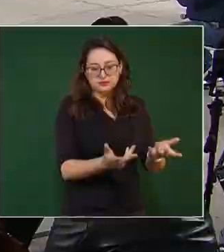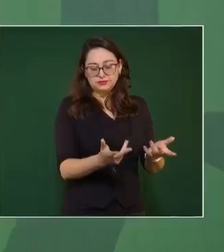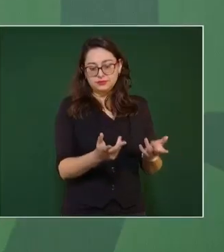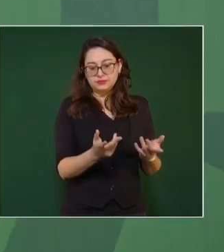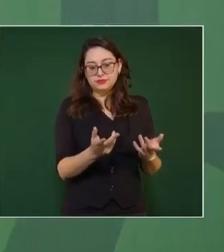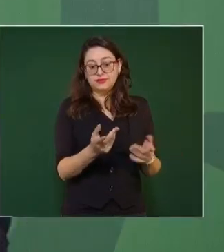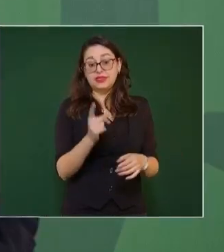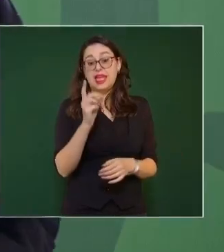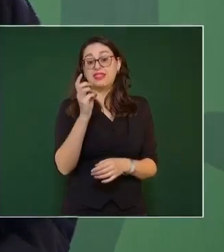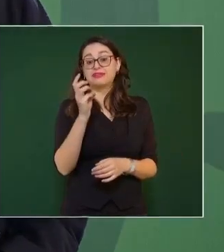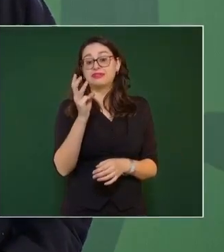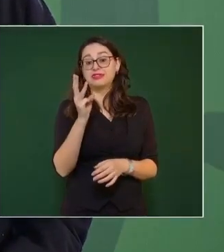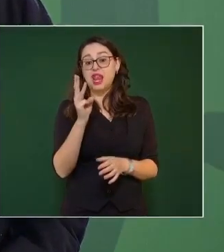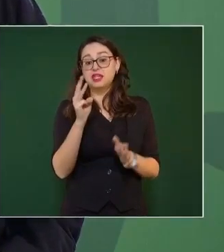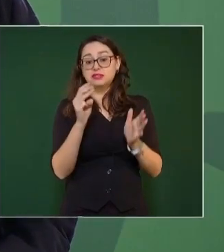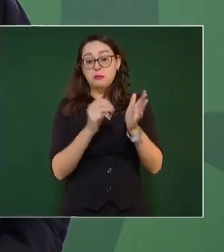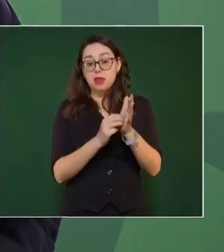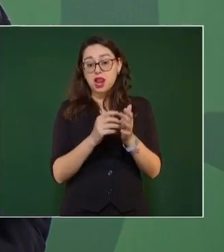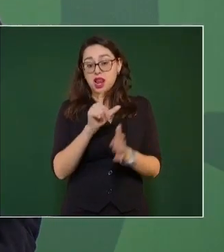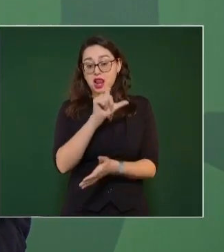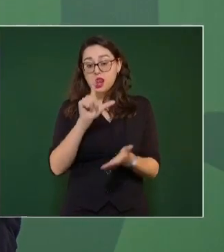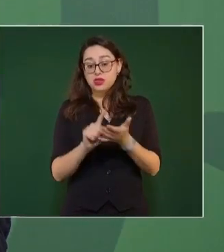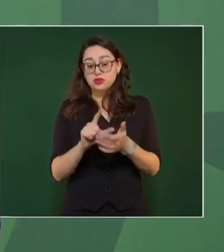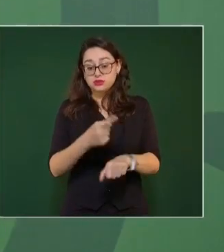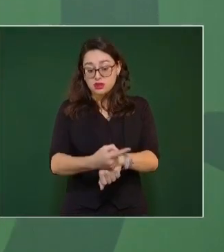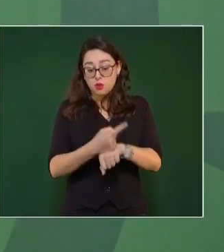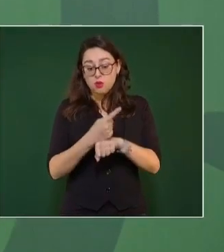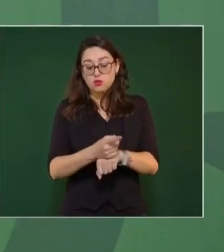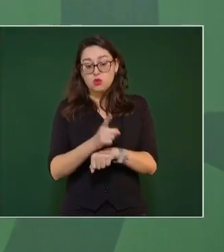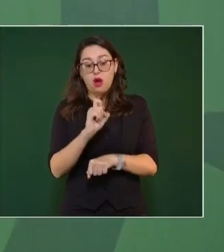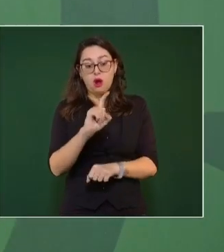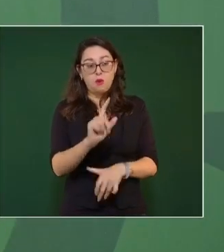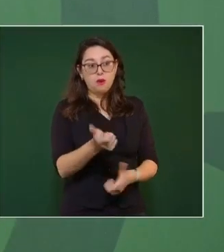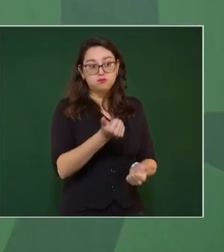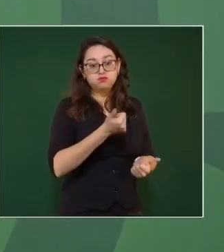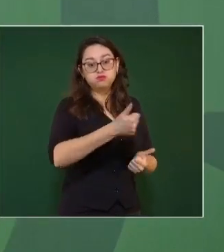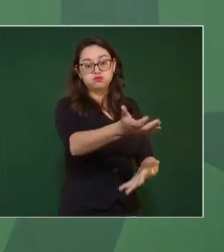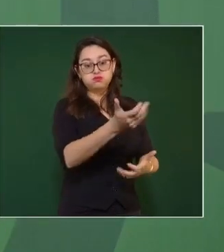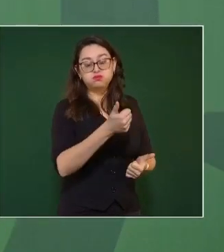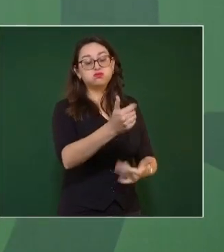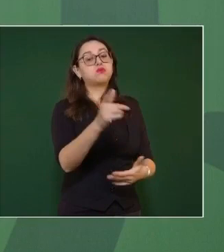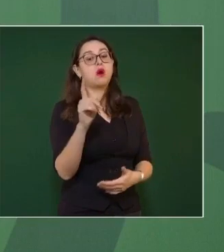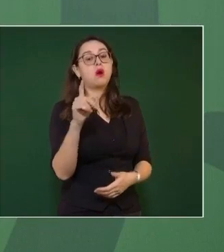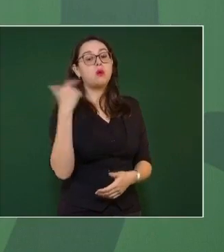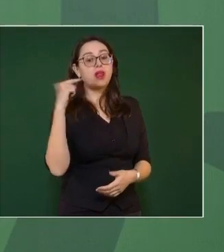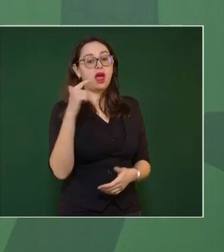3,000 litros por segundo de agua para Guadalajara.